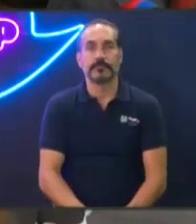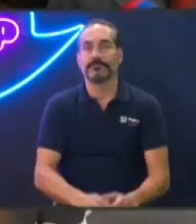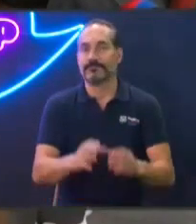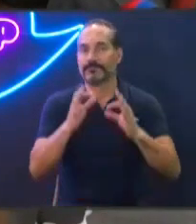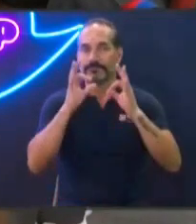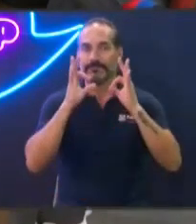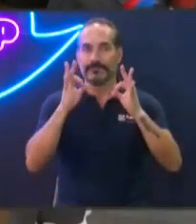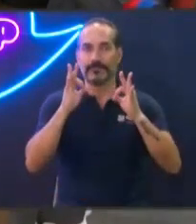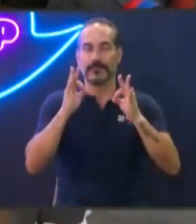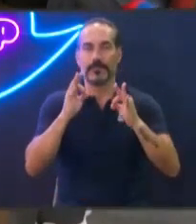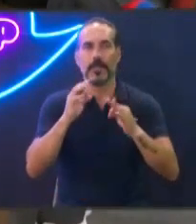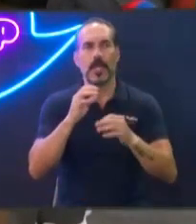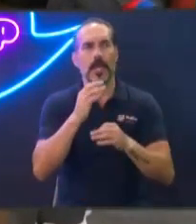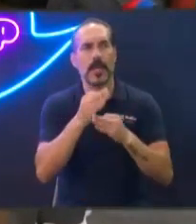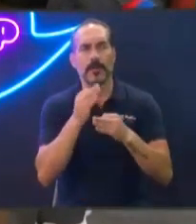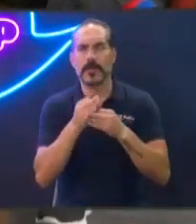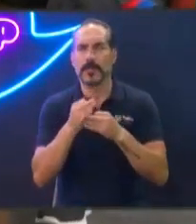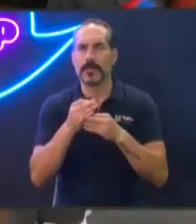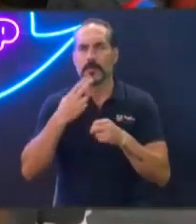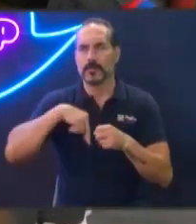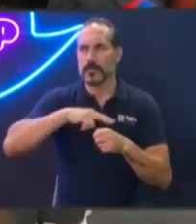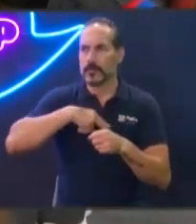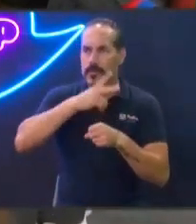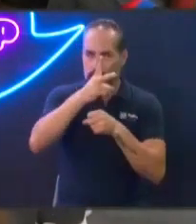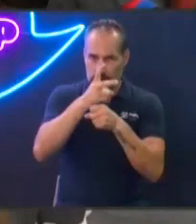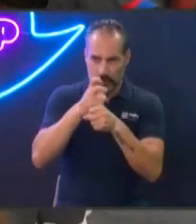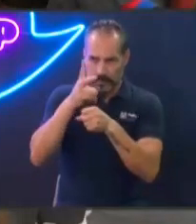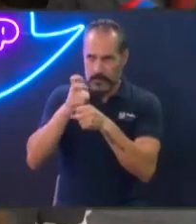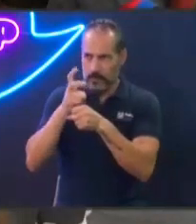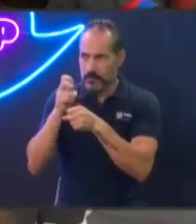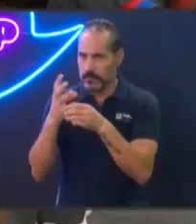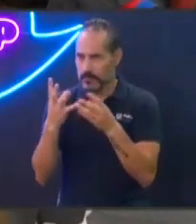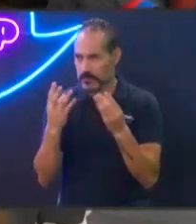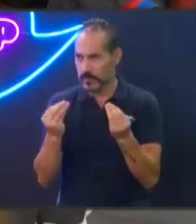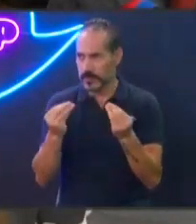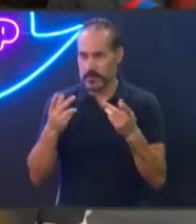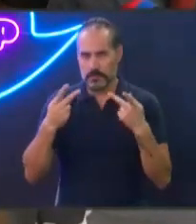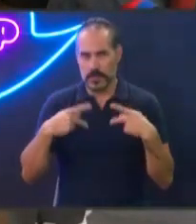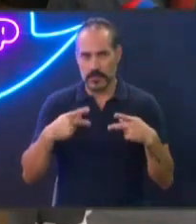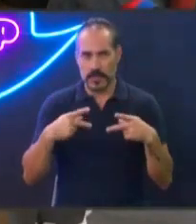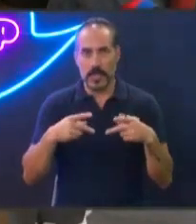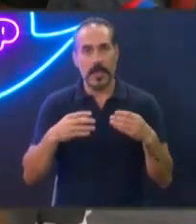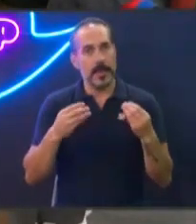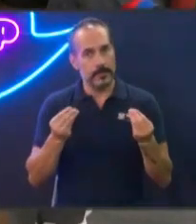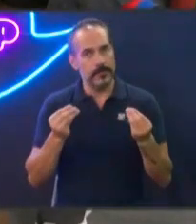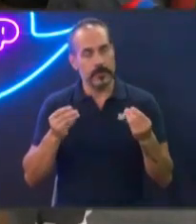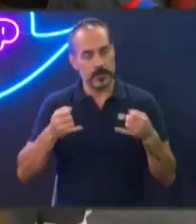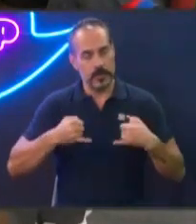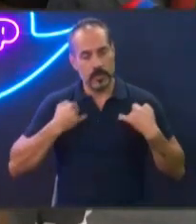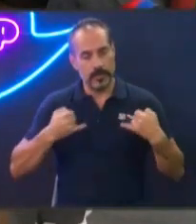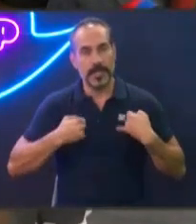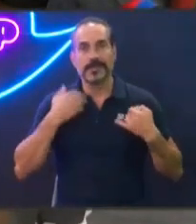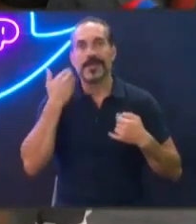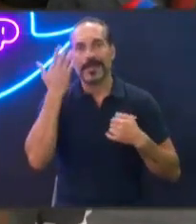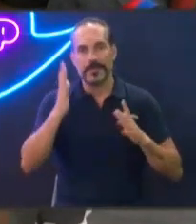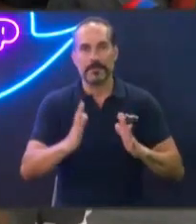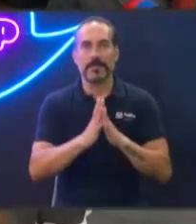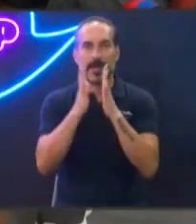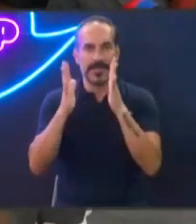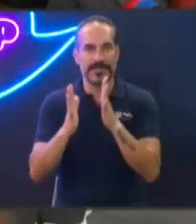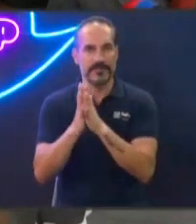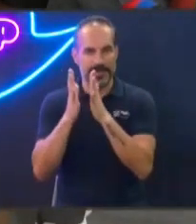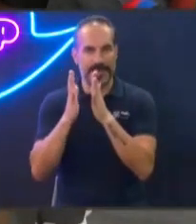año una de de esas características ha sido esa y muchos chavos se han acercado a decir Oye yo quiero participar Yo quiero dar una ponencia quiero empezar a